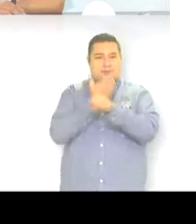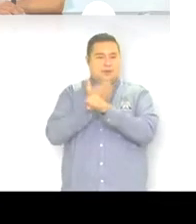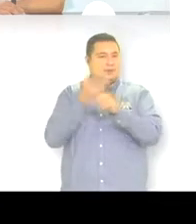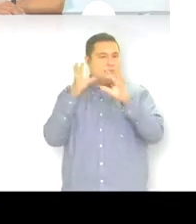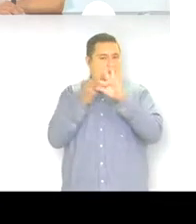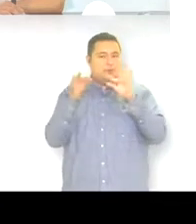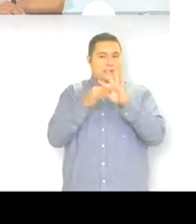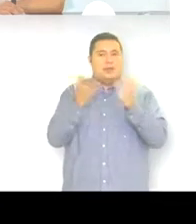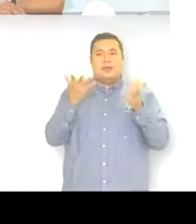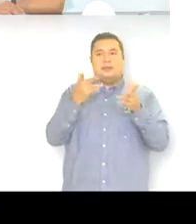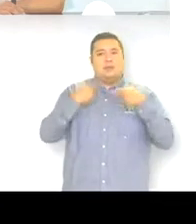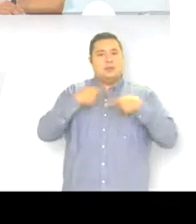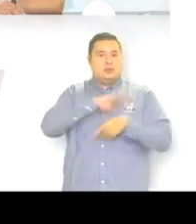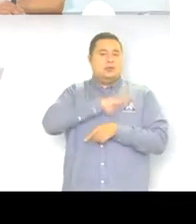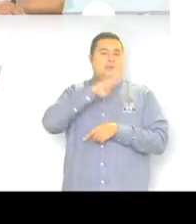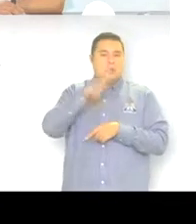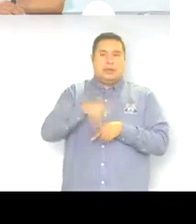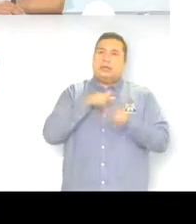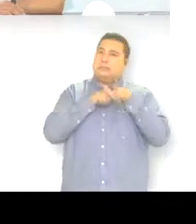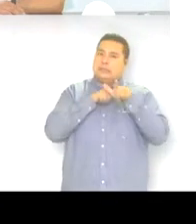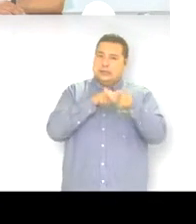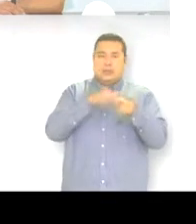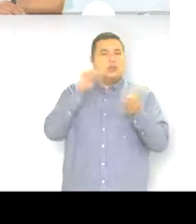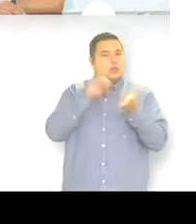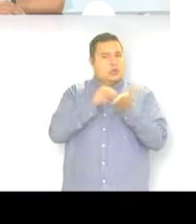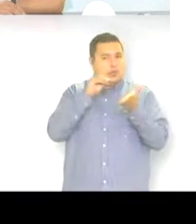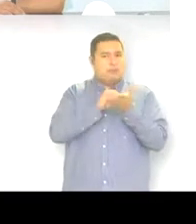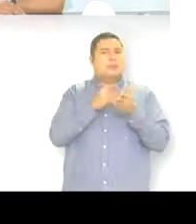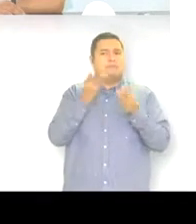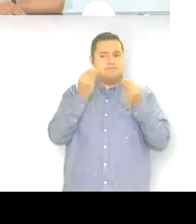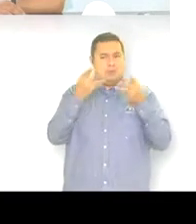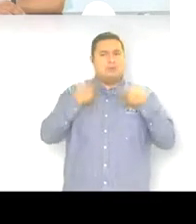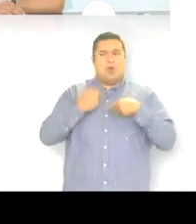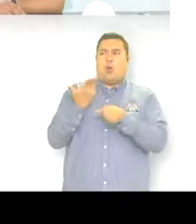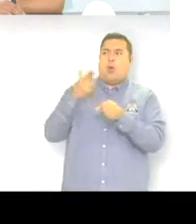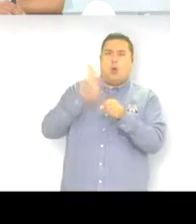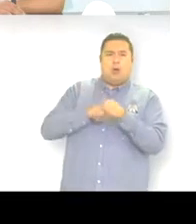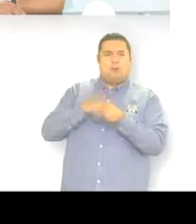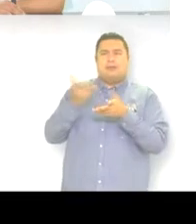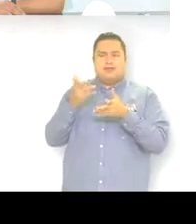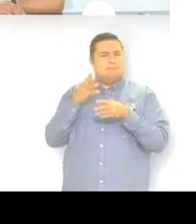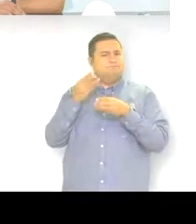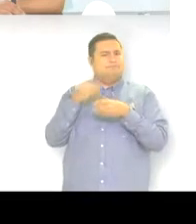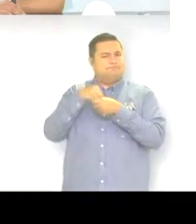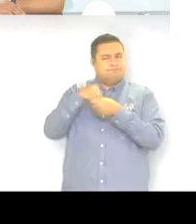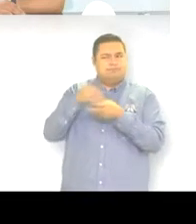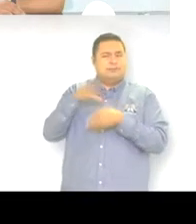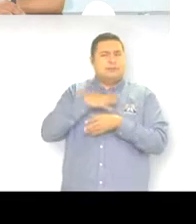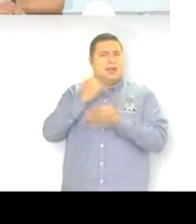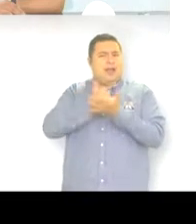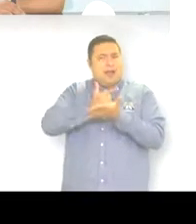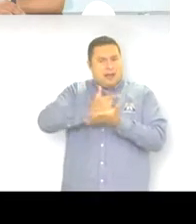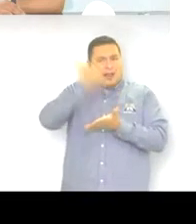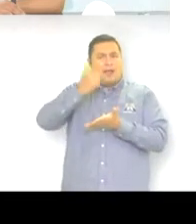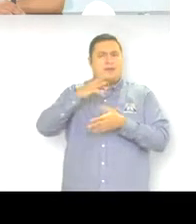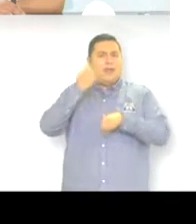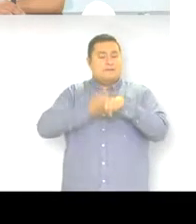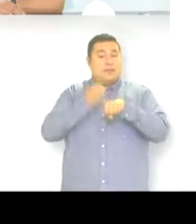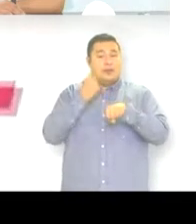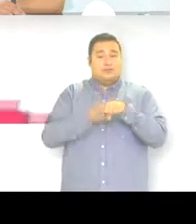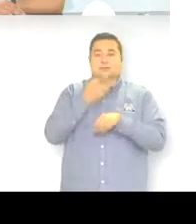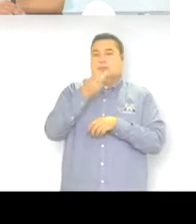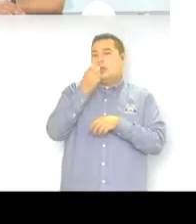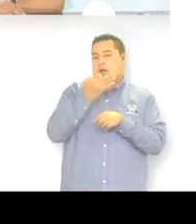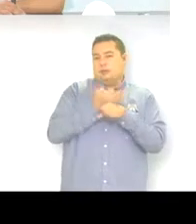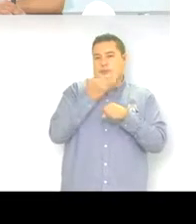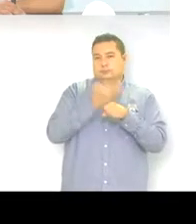y las lamentables defunciones. Sigue habiendo muchas personas en el hospital, sigue habiendo muchas personas graves y en este caso pues